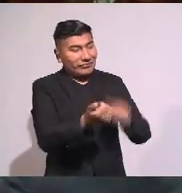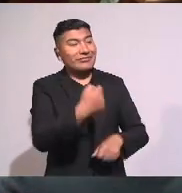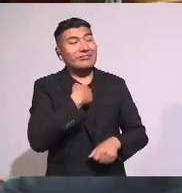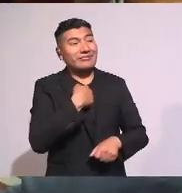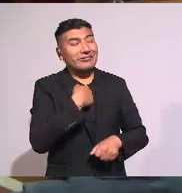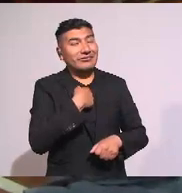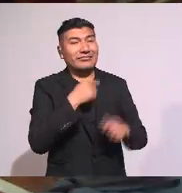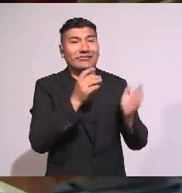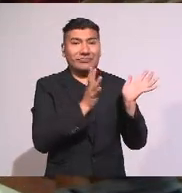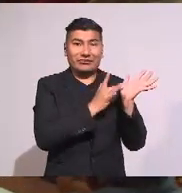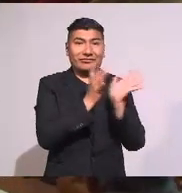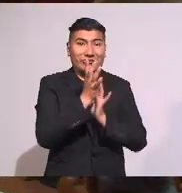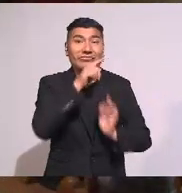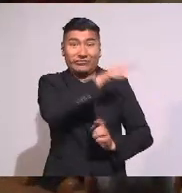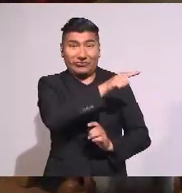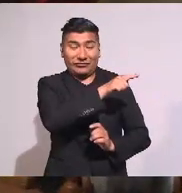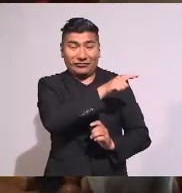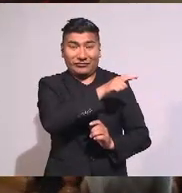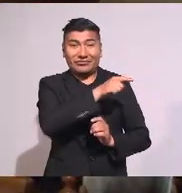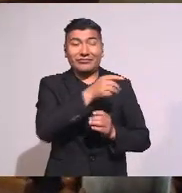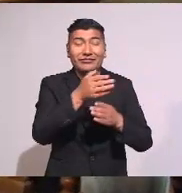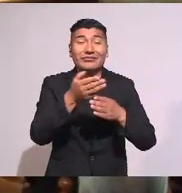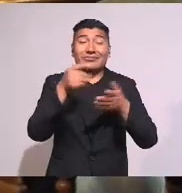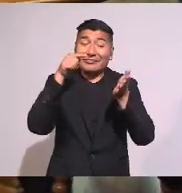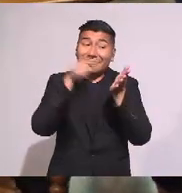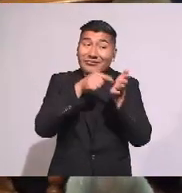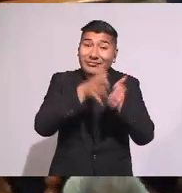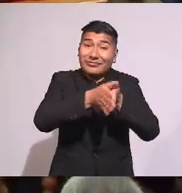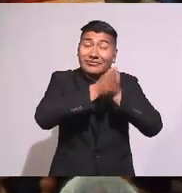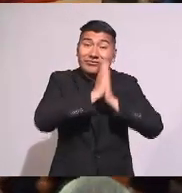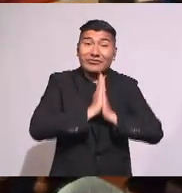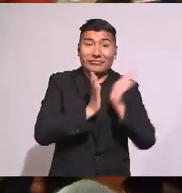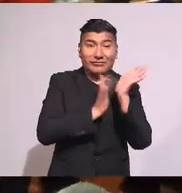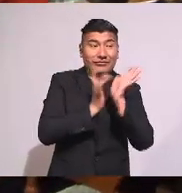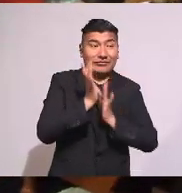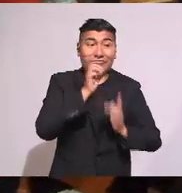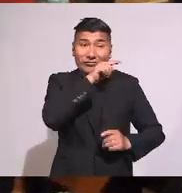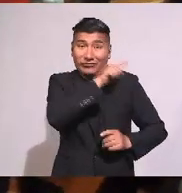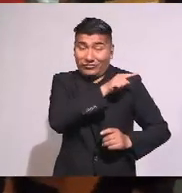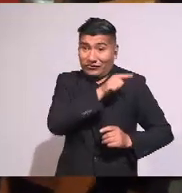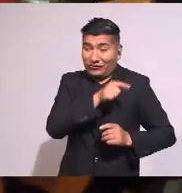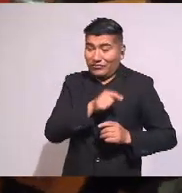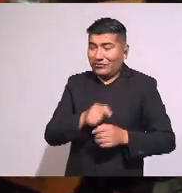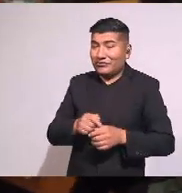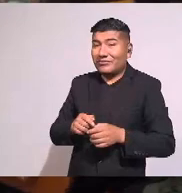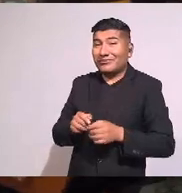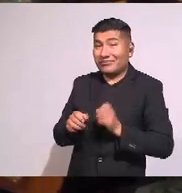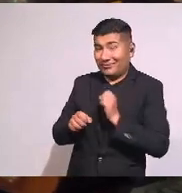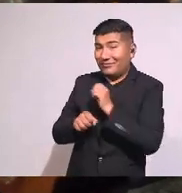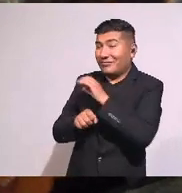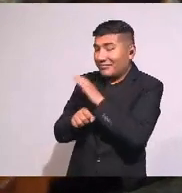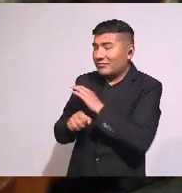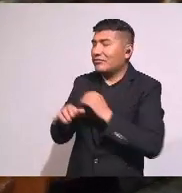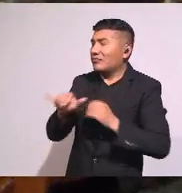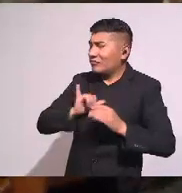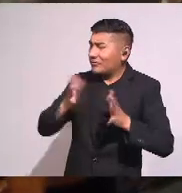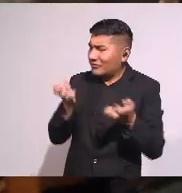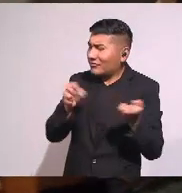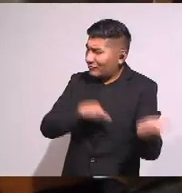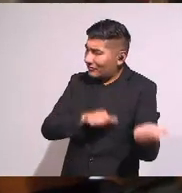bautizado por Jesús. Ante esta petición, Jesús interpela a Juan diciendo que lo